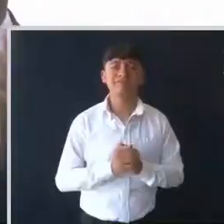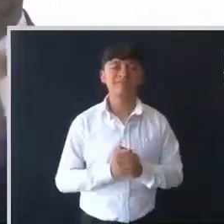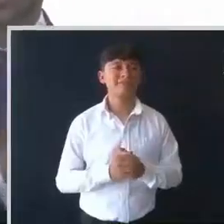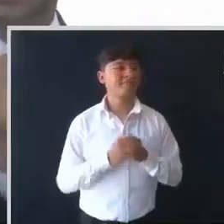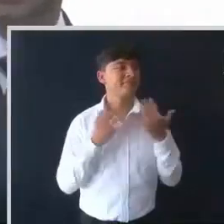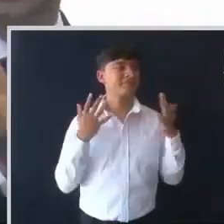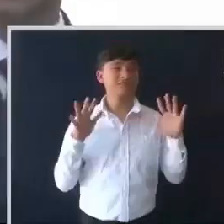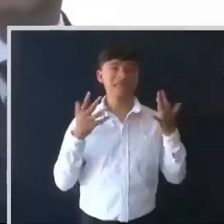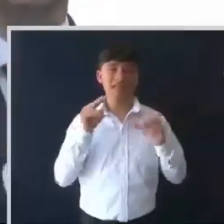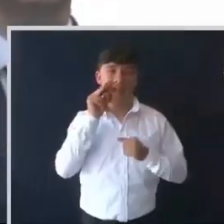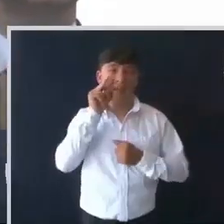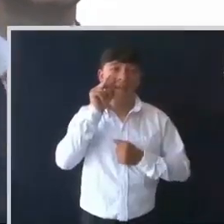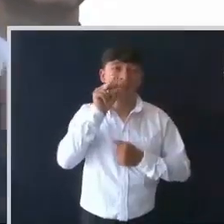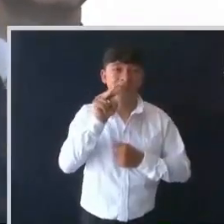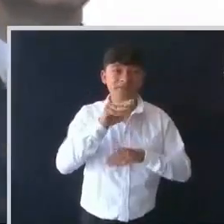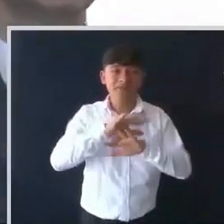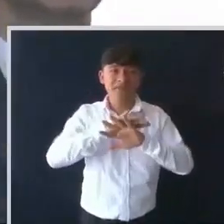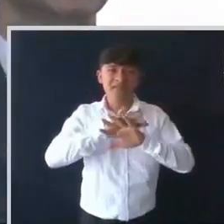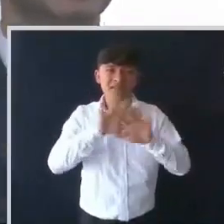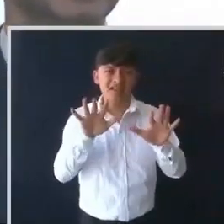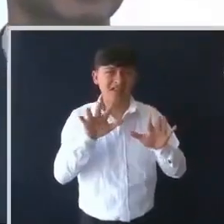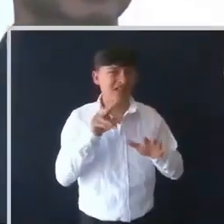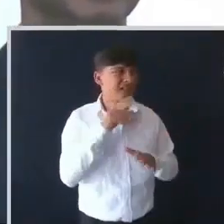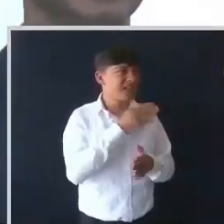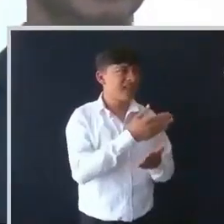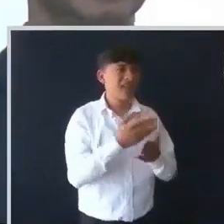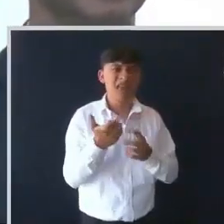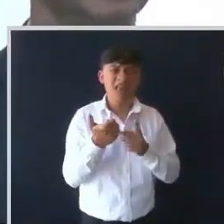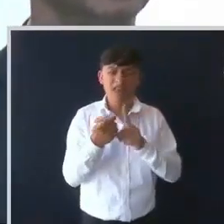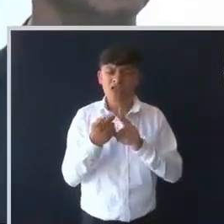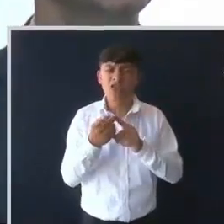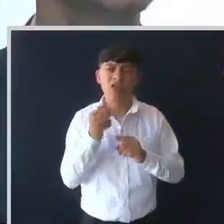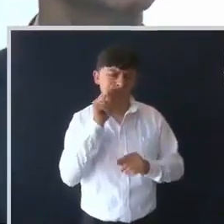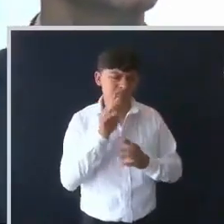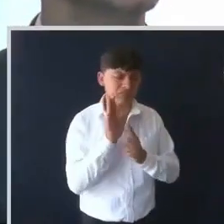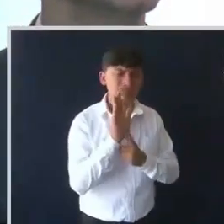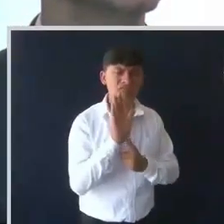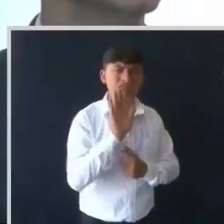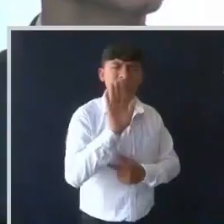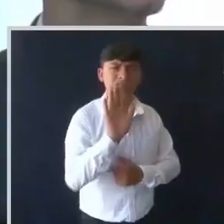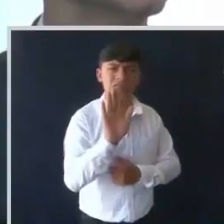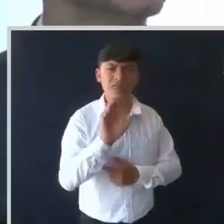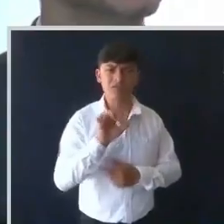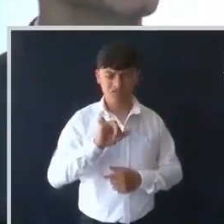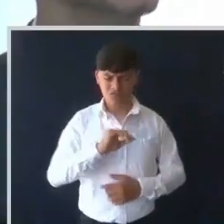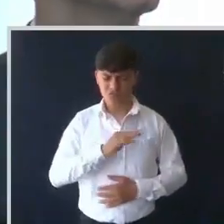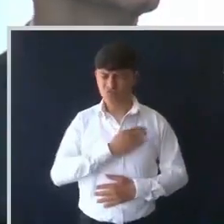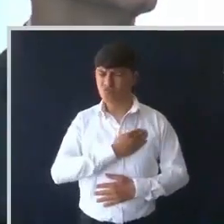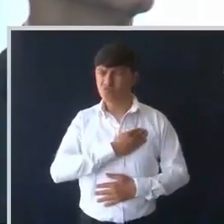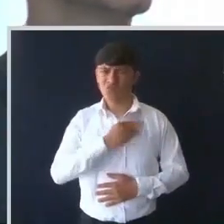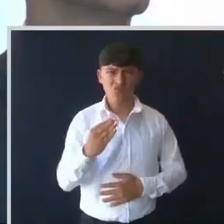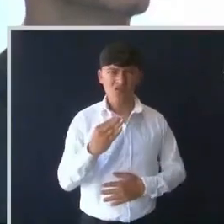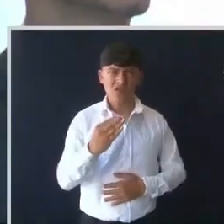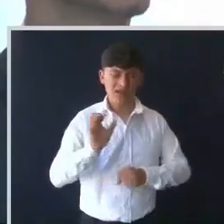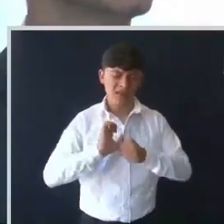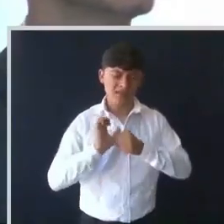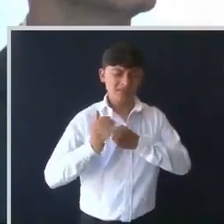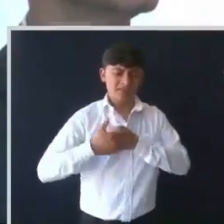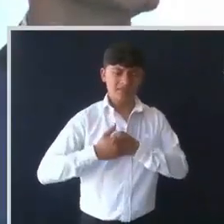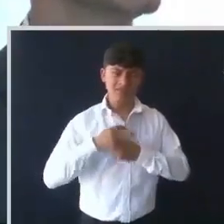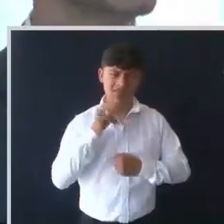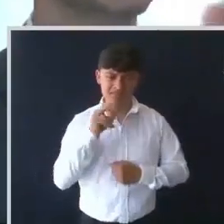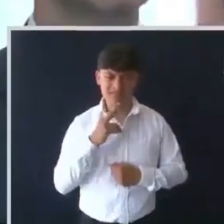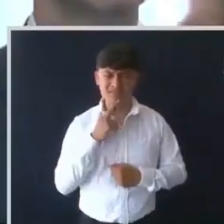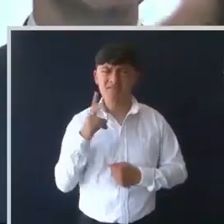Con transparencia y rendición de cuentas, con una buena administración,